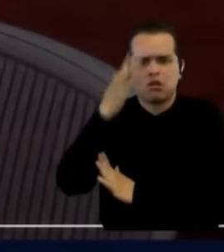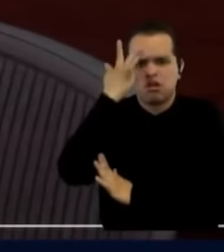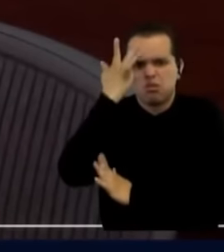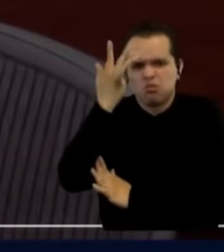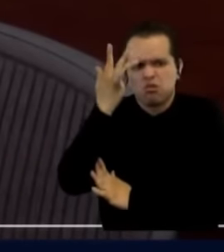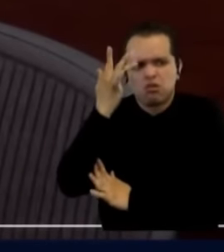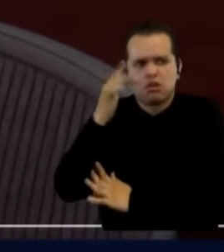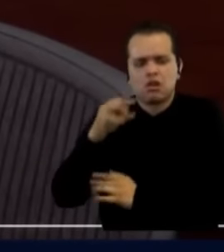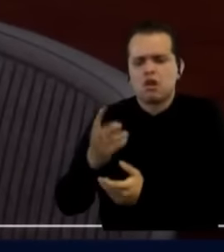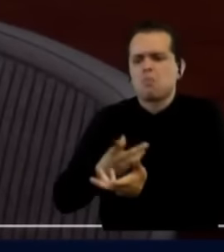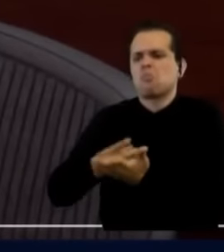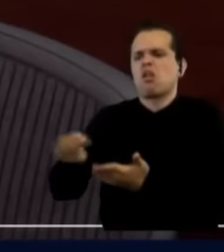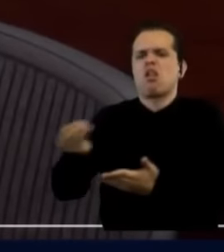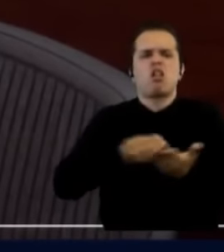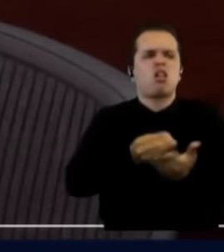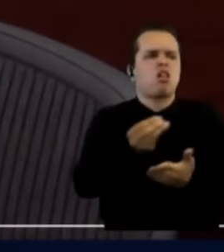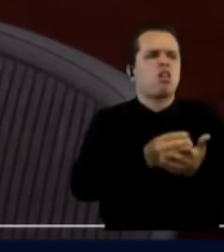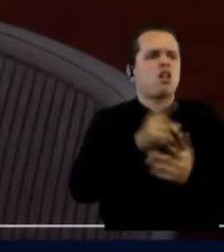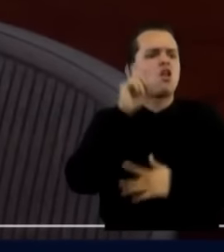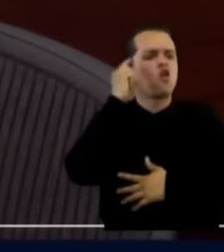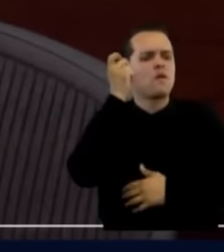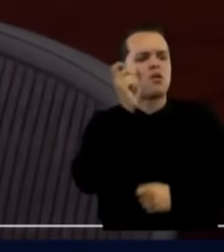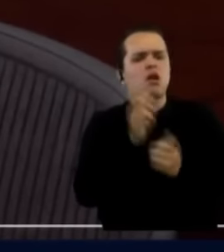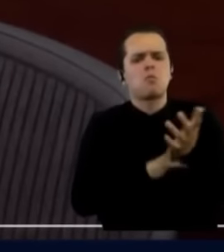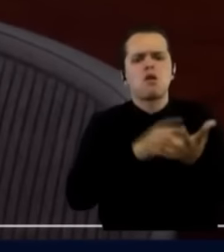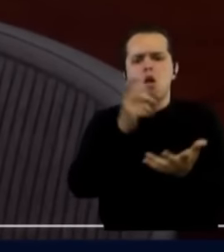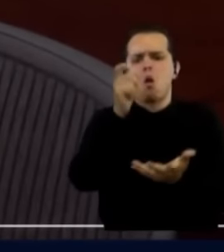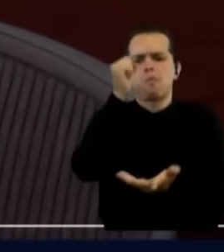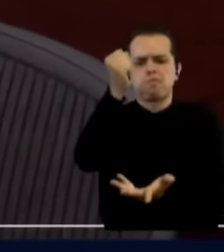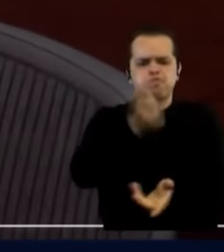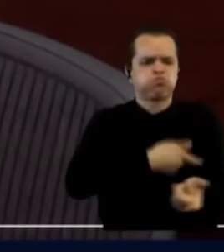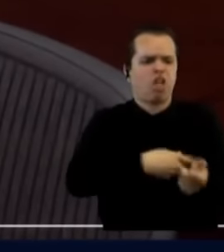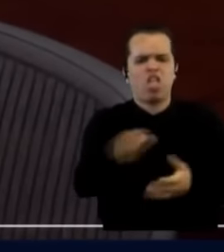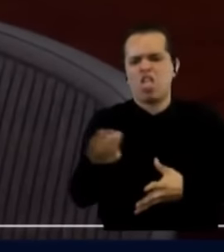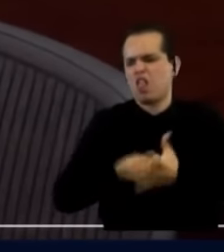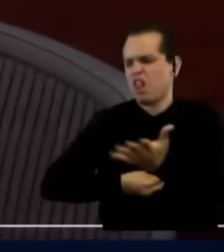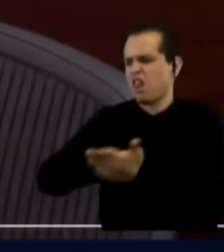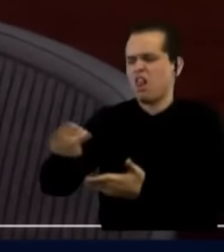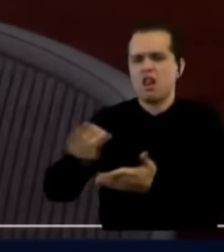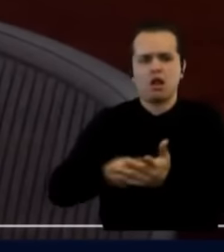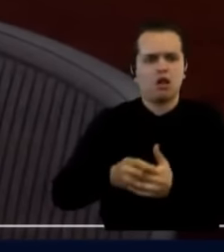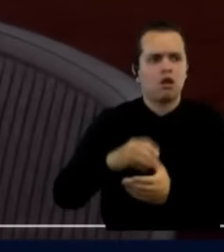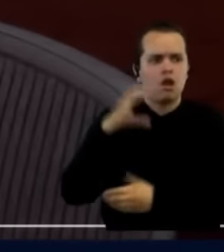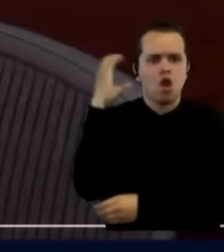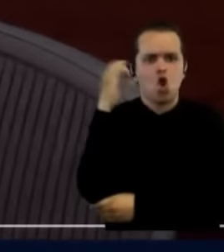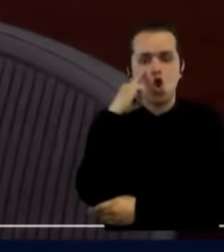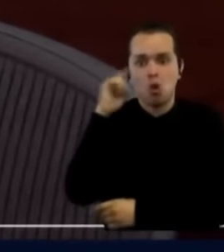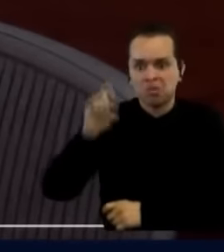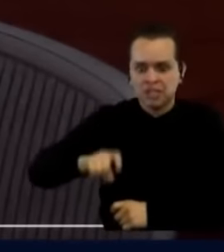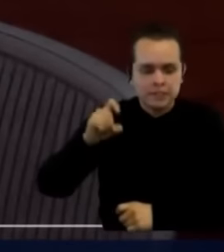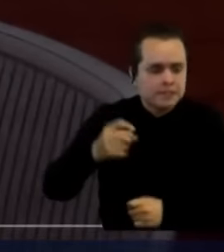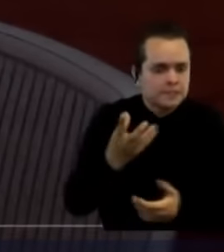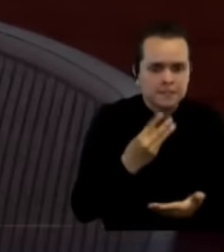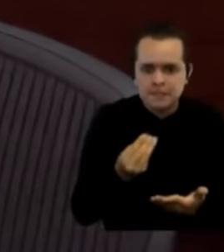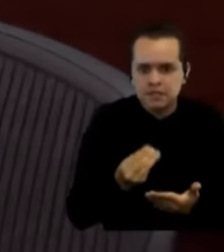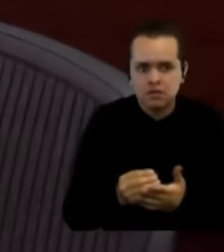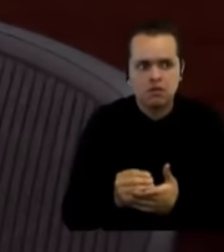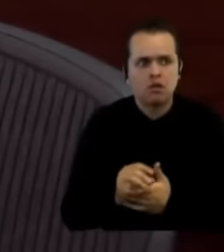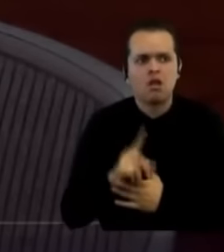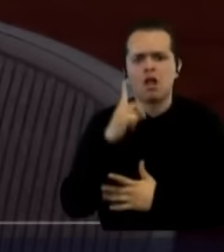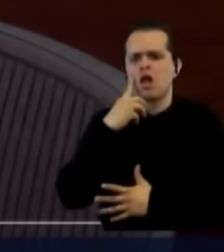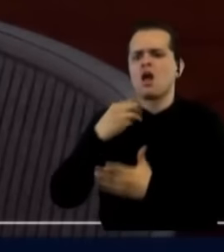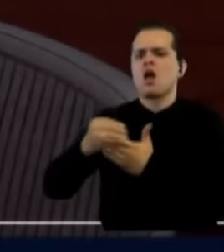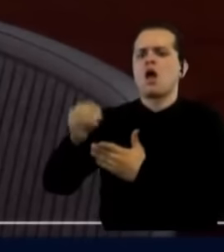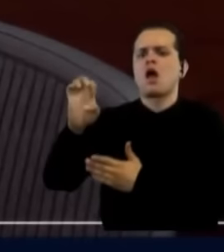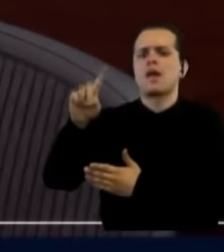qué derroche el del gobierno del cambio, qué sinvergüenzas, país lleno de necesidades, embajadas